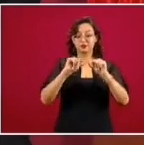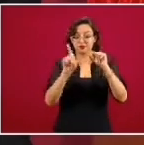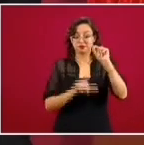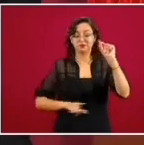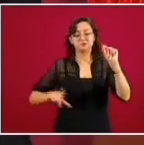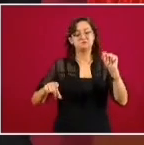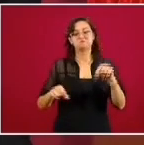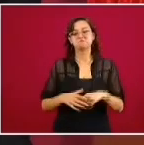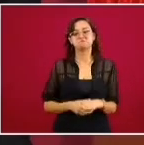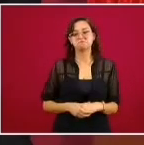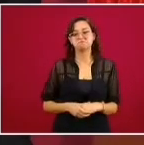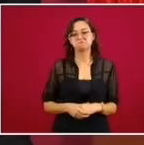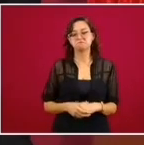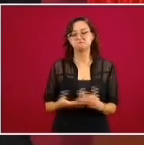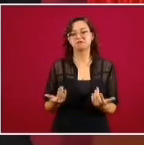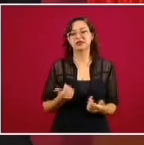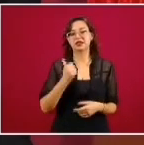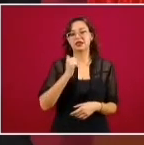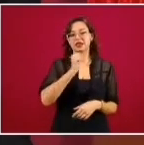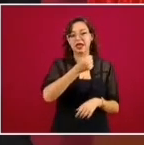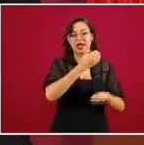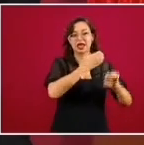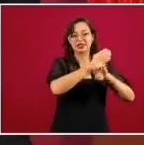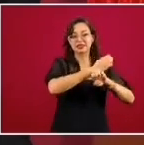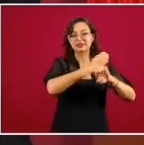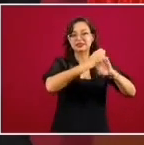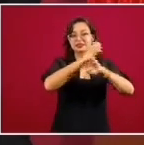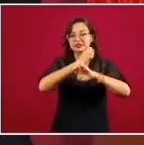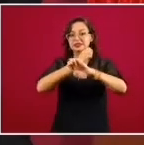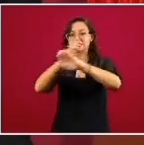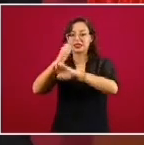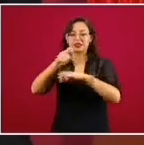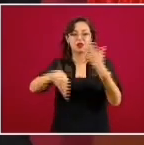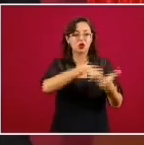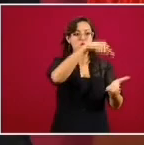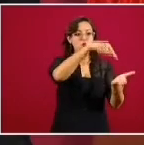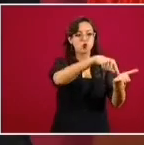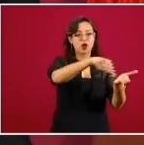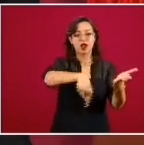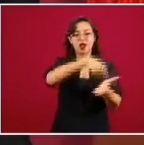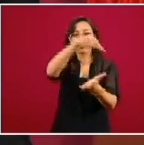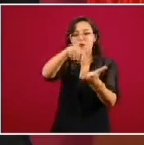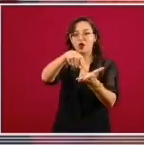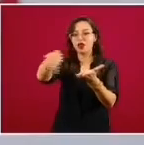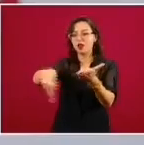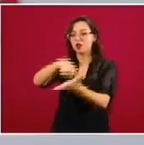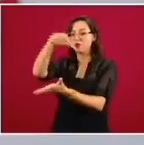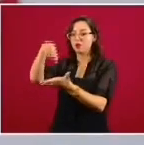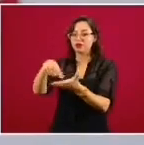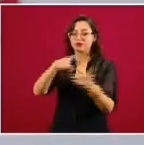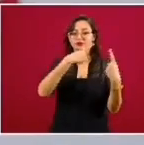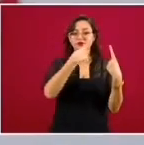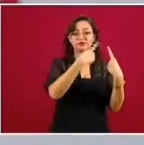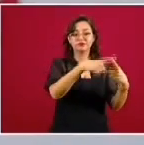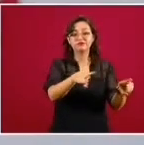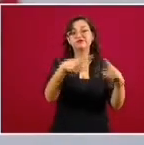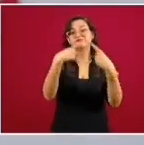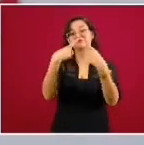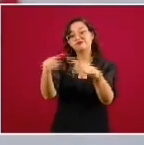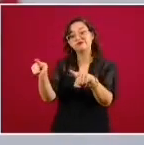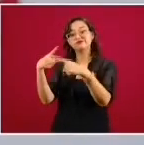realidad en cada espacio físico del país, en cada zona de la geografía,